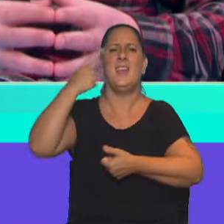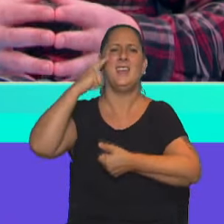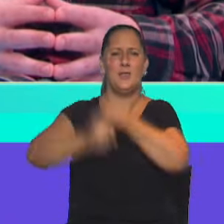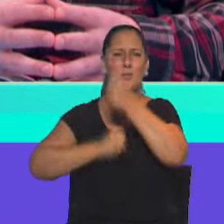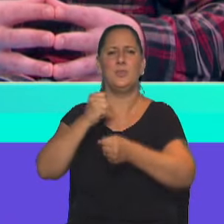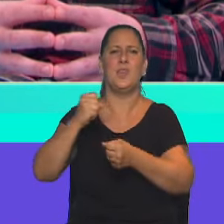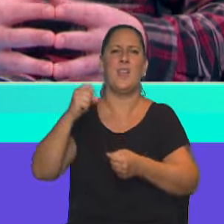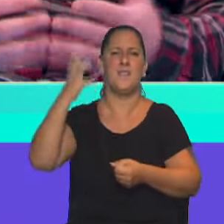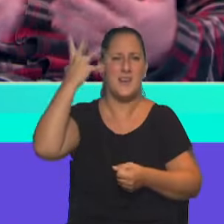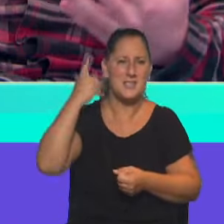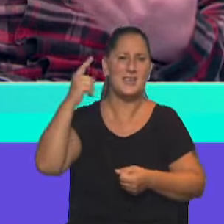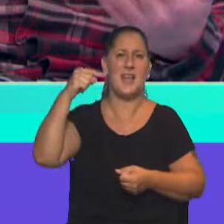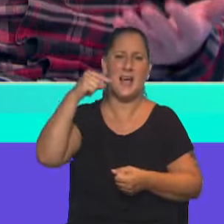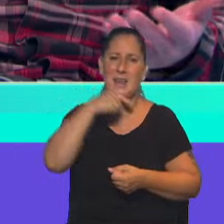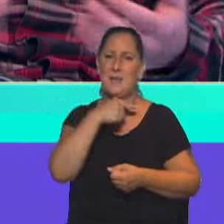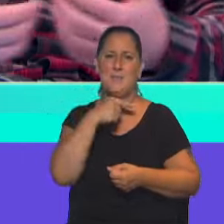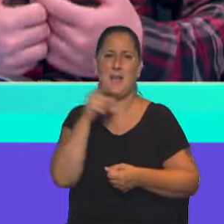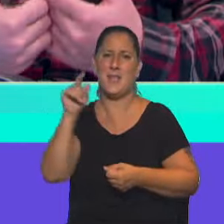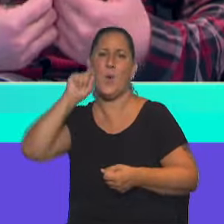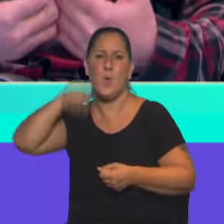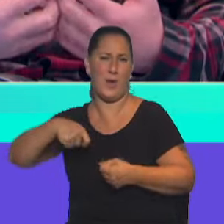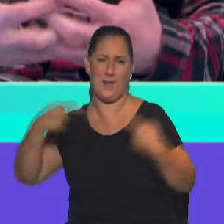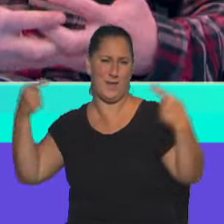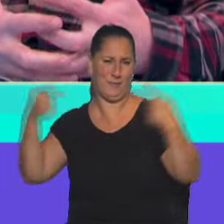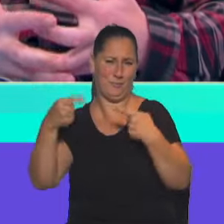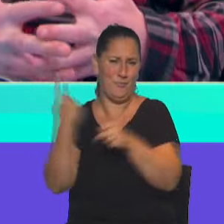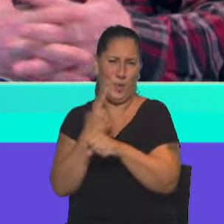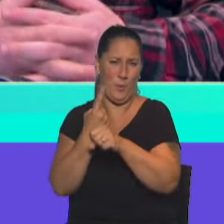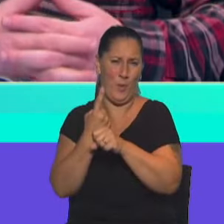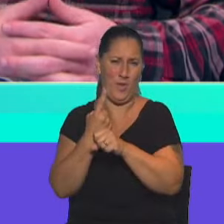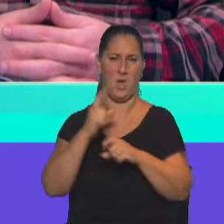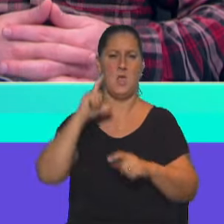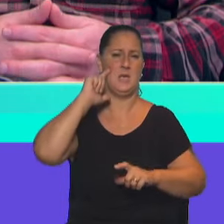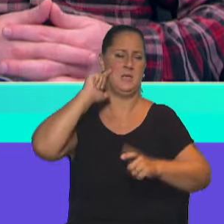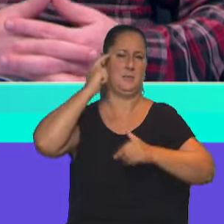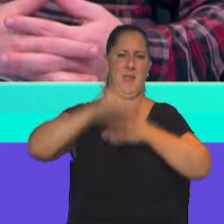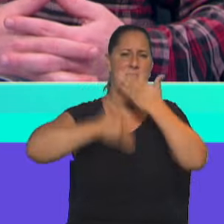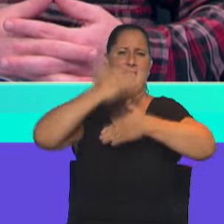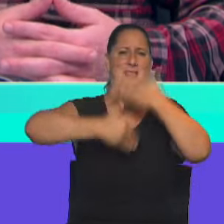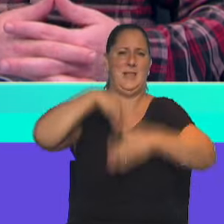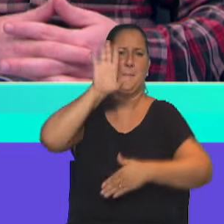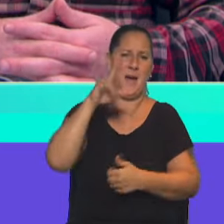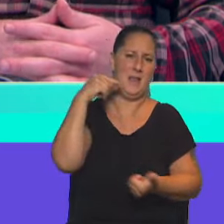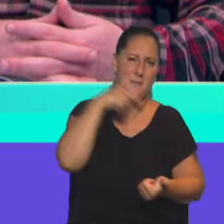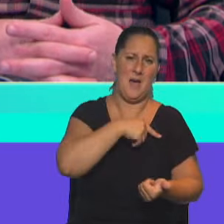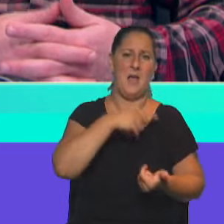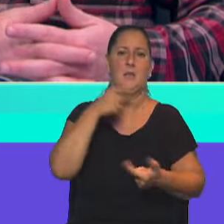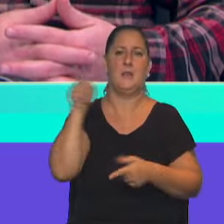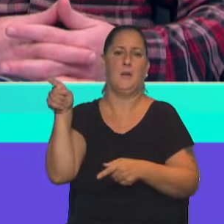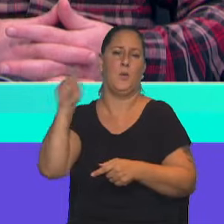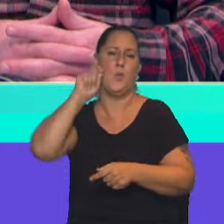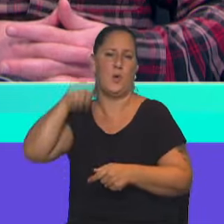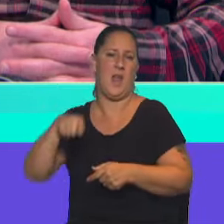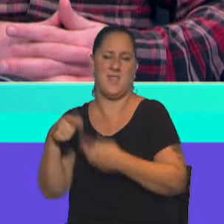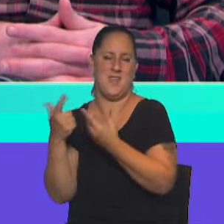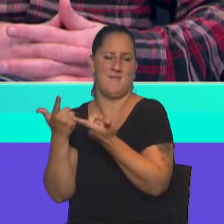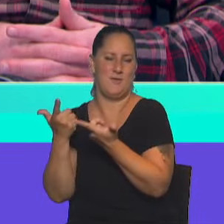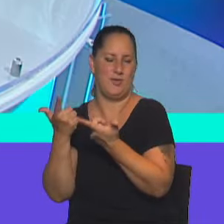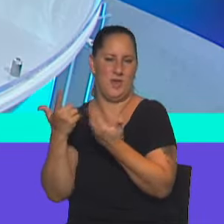que obviamente tiene mucha más experiencia y producen en determinados bienes de mayor calidad